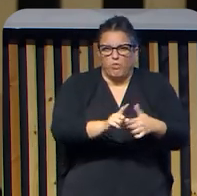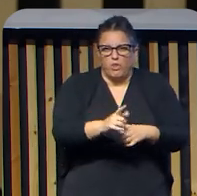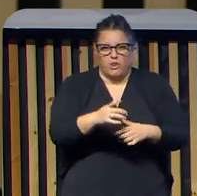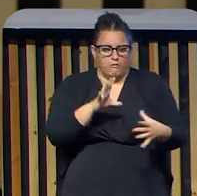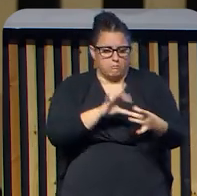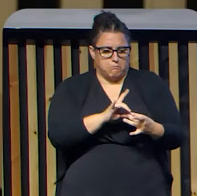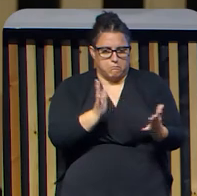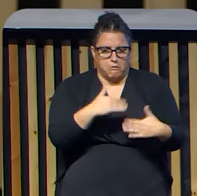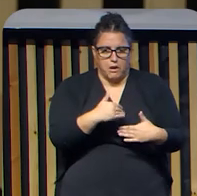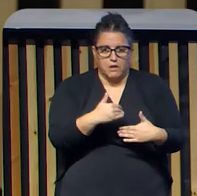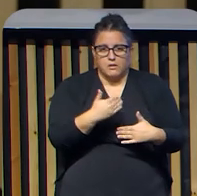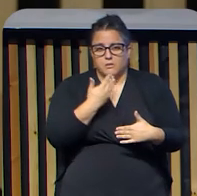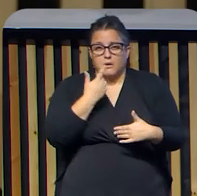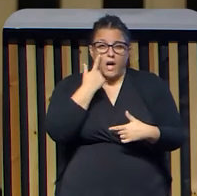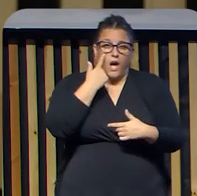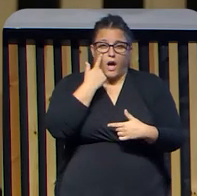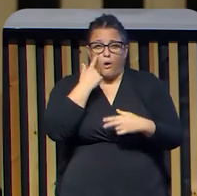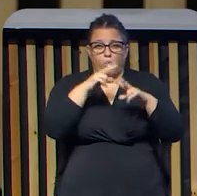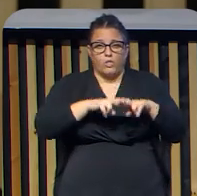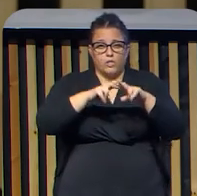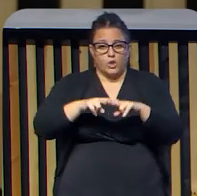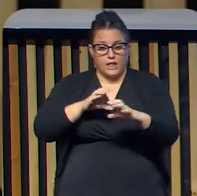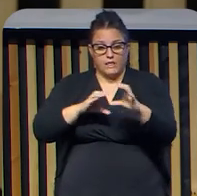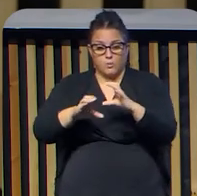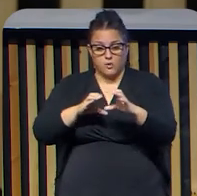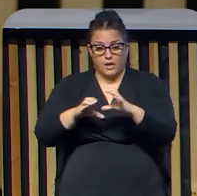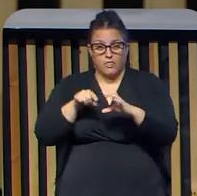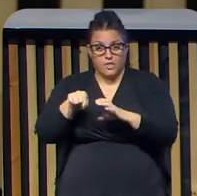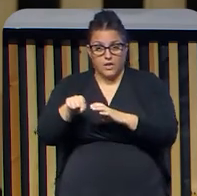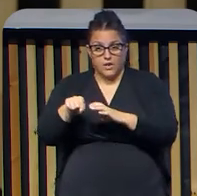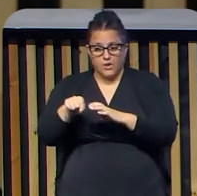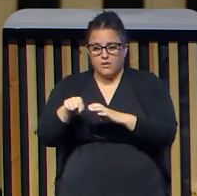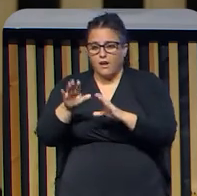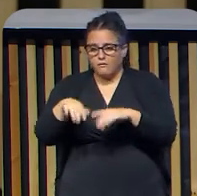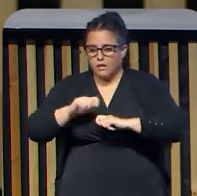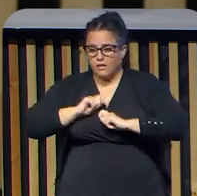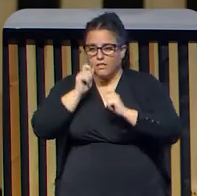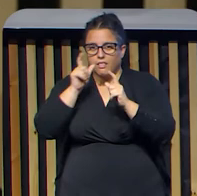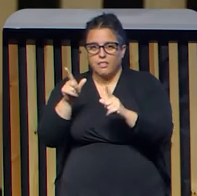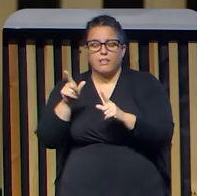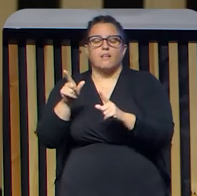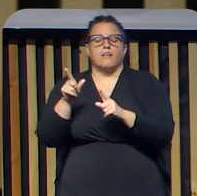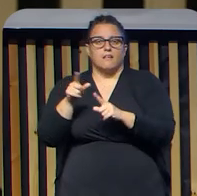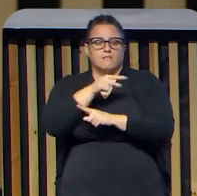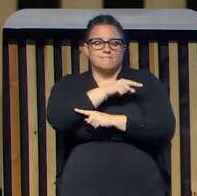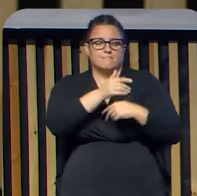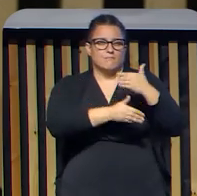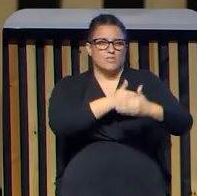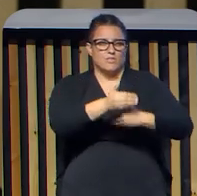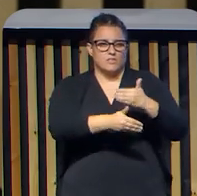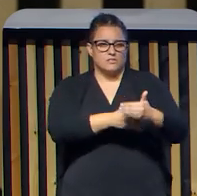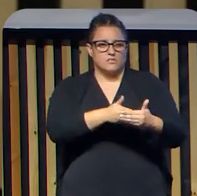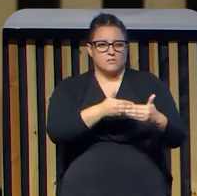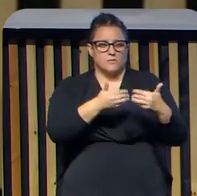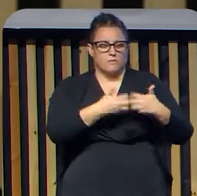que hay inconsistencias de una manera muy profunda en el procedimiento por lo tanto un auténtico proceso de comunicación